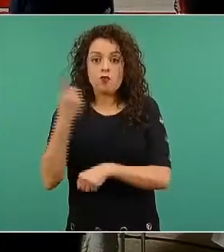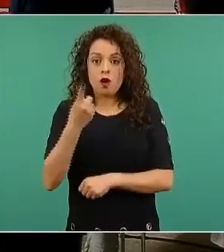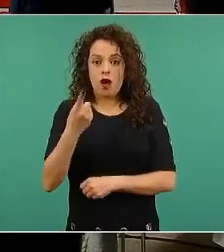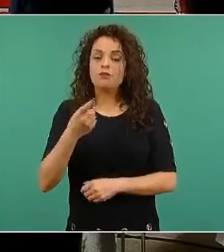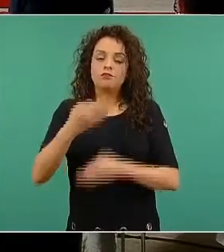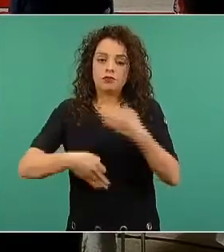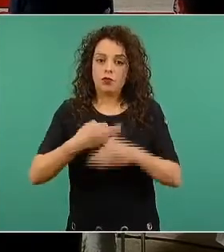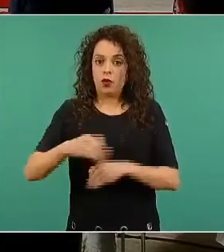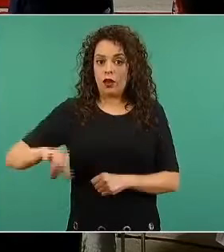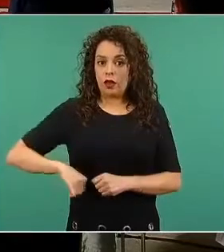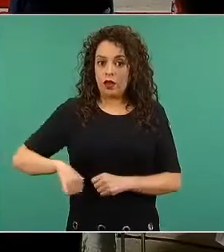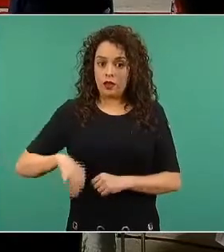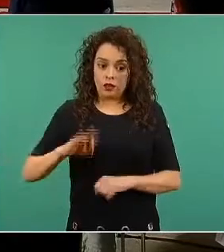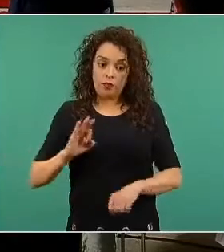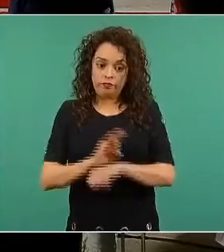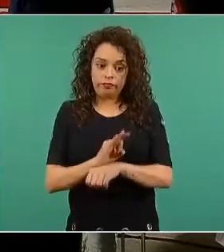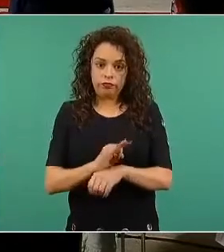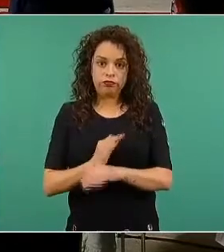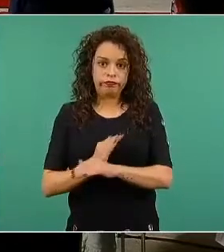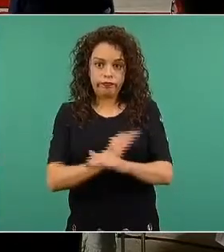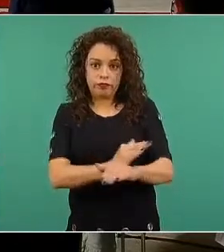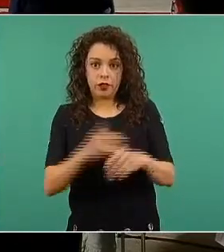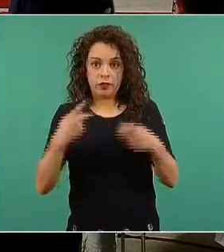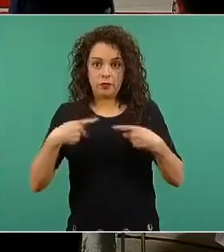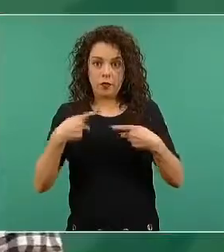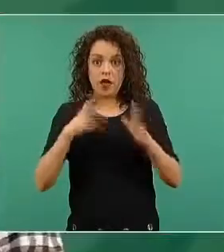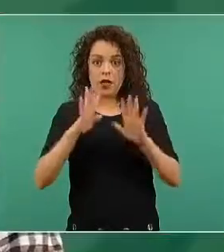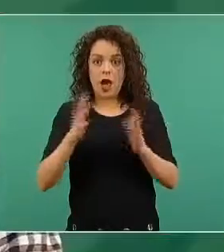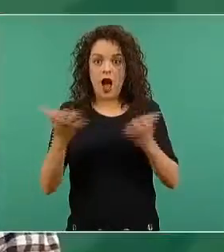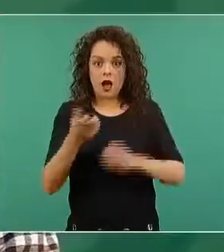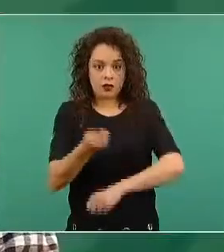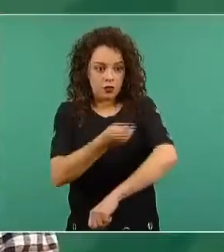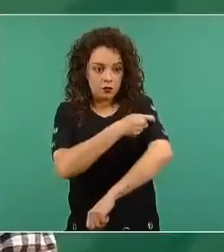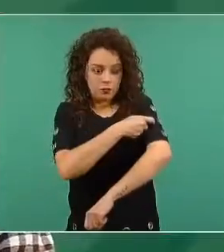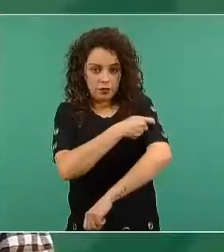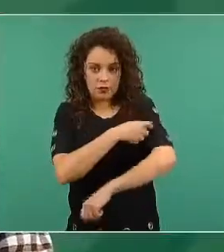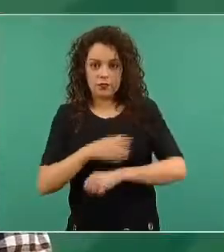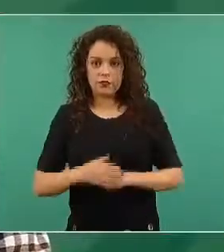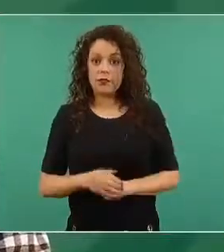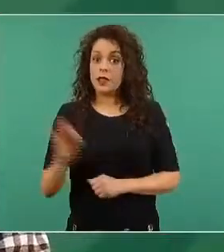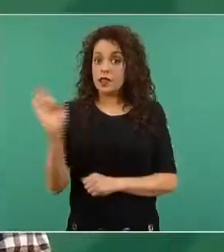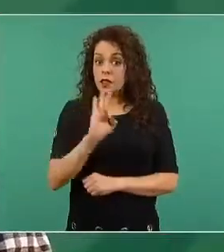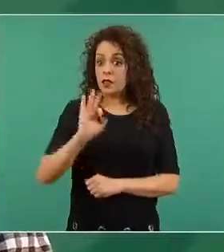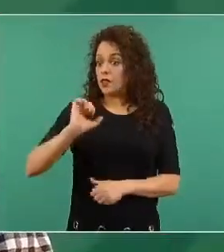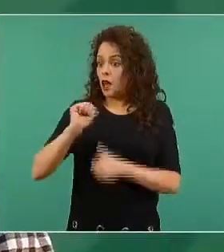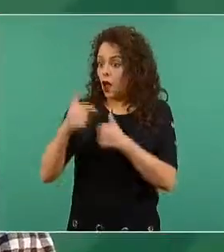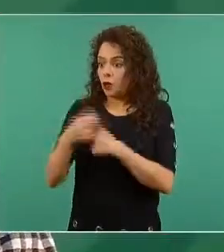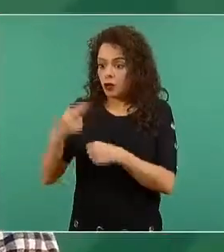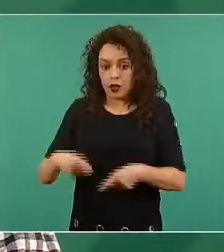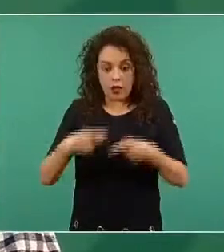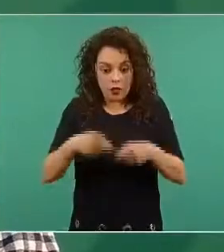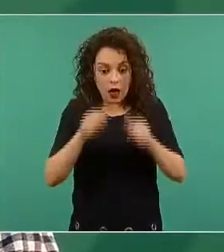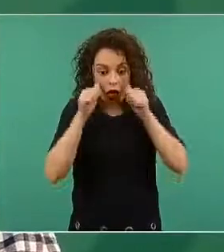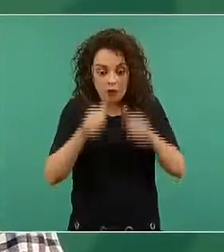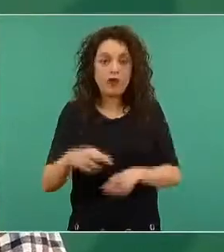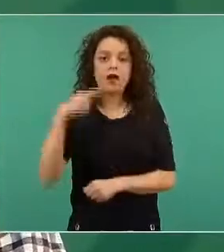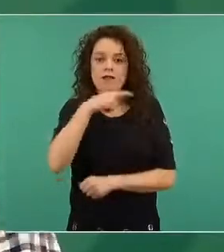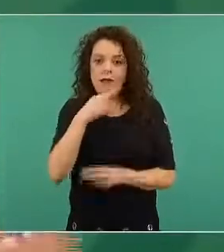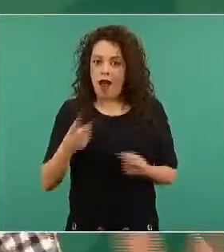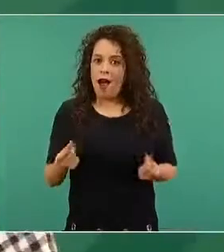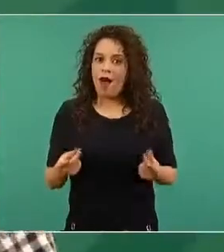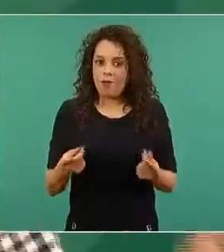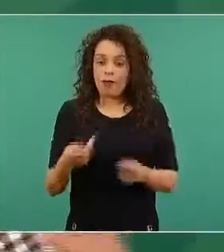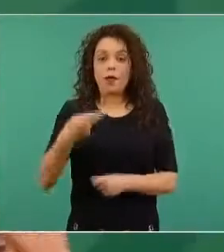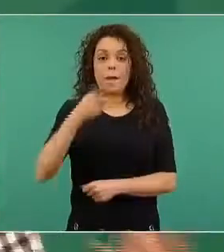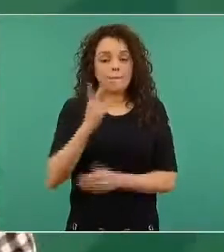a las personas que se ponen la vacuna y reaccionar oportunamente si es que requieren alguna atención, pero en parte